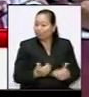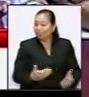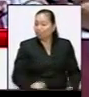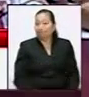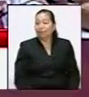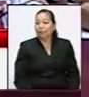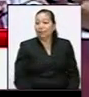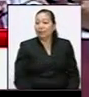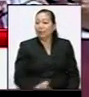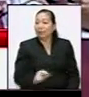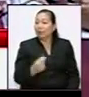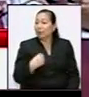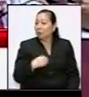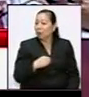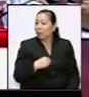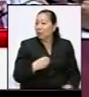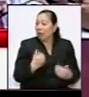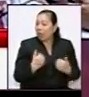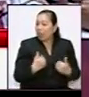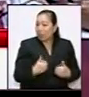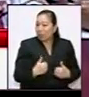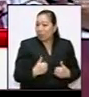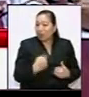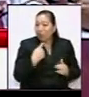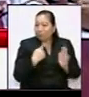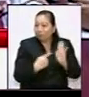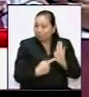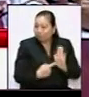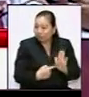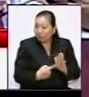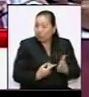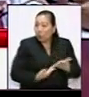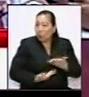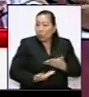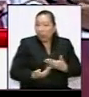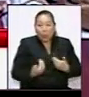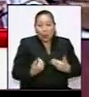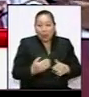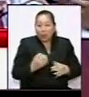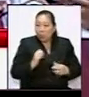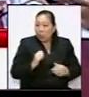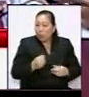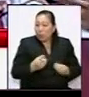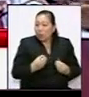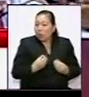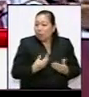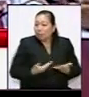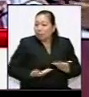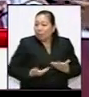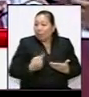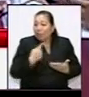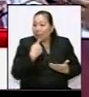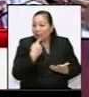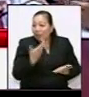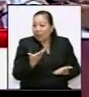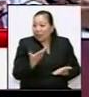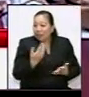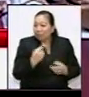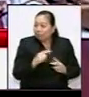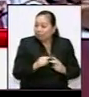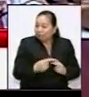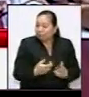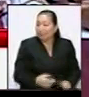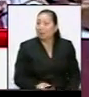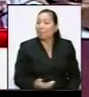si nosotros los abogados están expuestos ante el fiscal es porque mandan al juez y con un simple dicho con un simple indicio